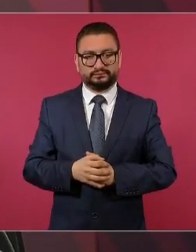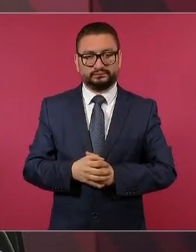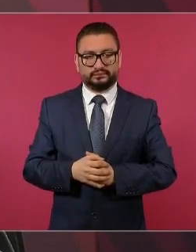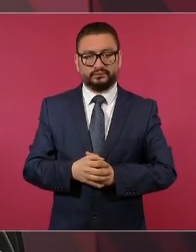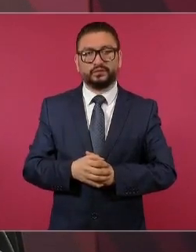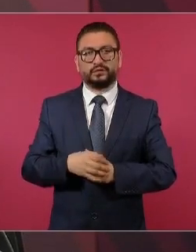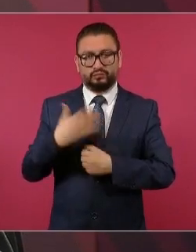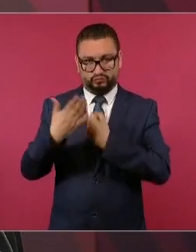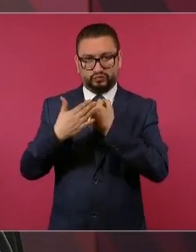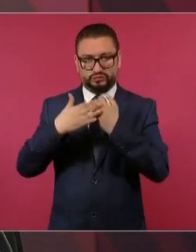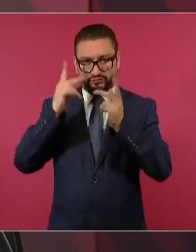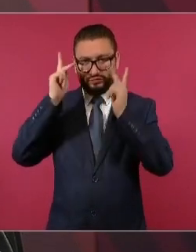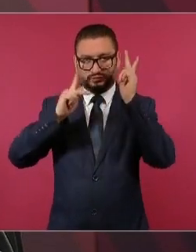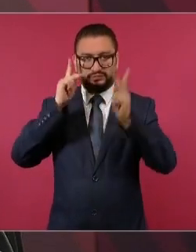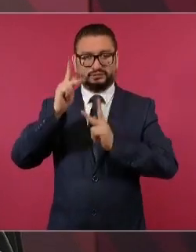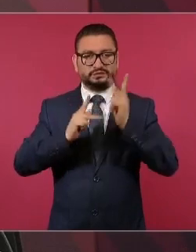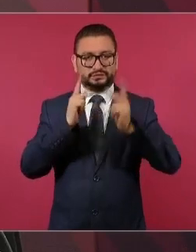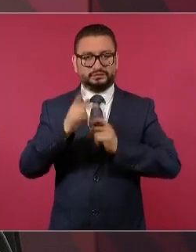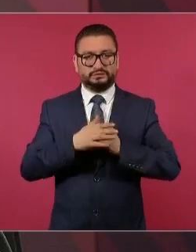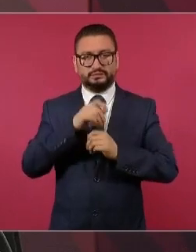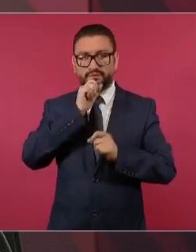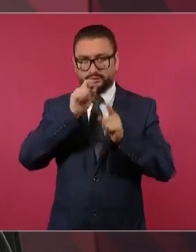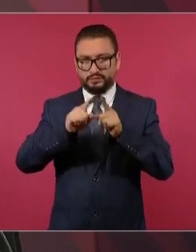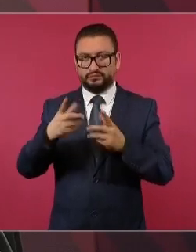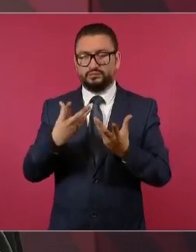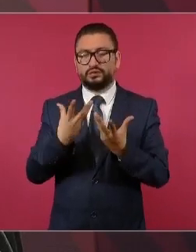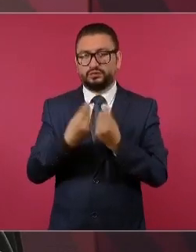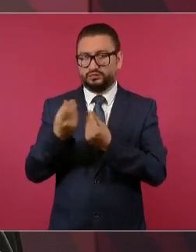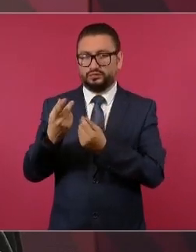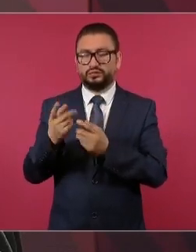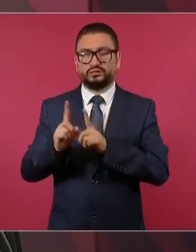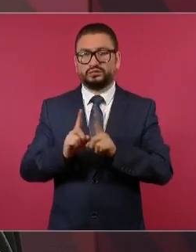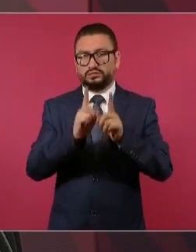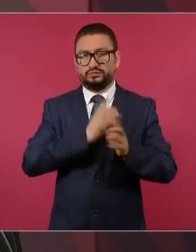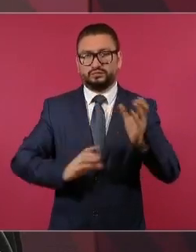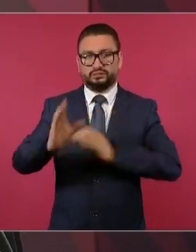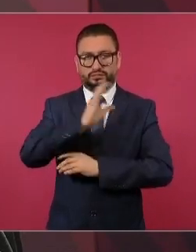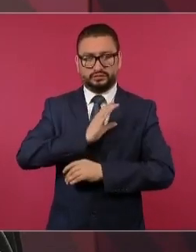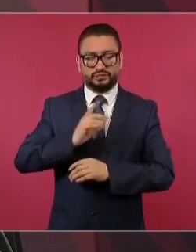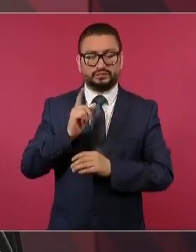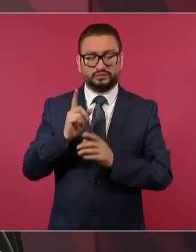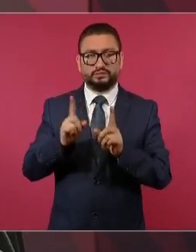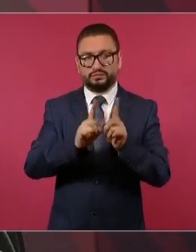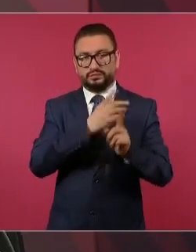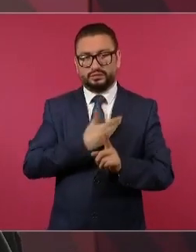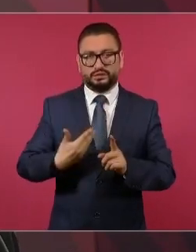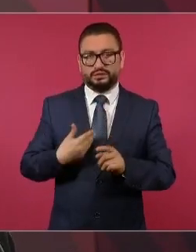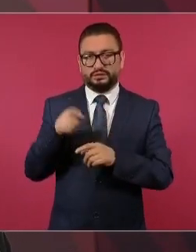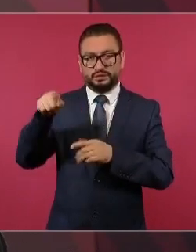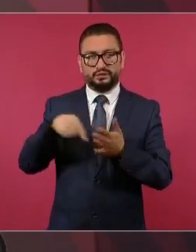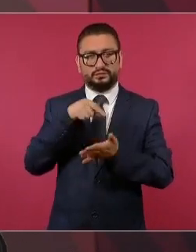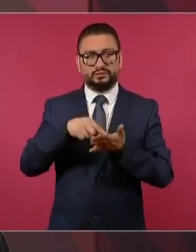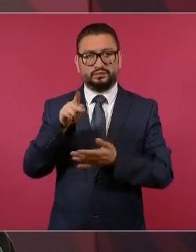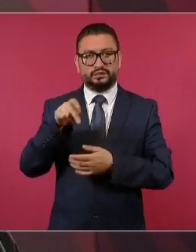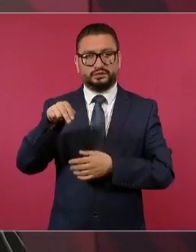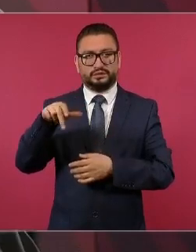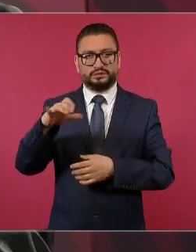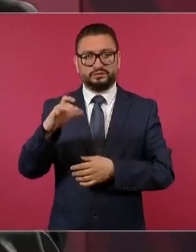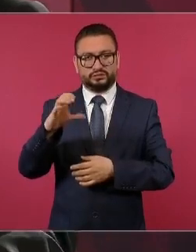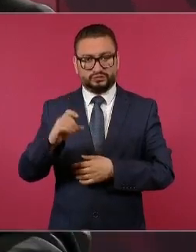La vamos a visitar ahora con la presidenta electa en Peñasco.